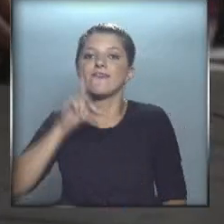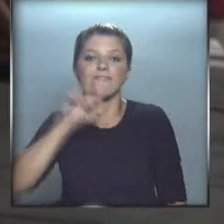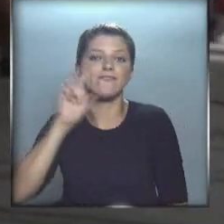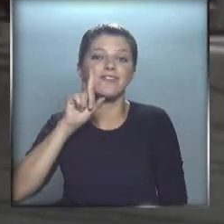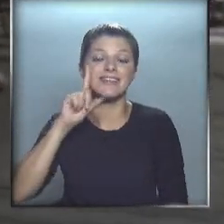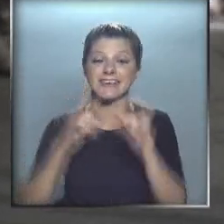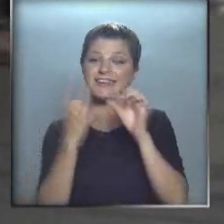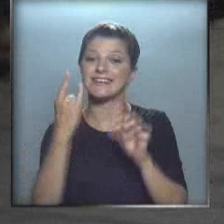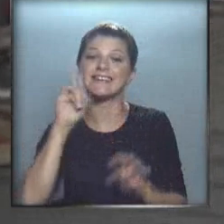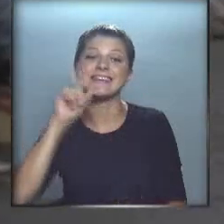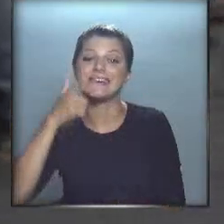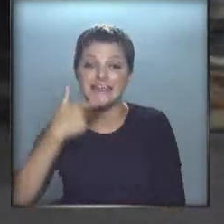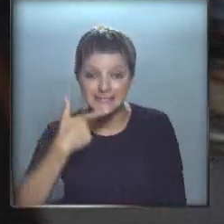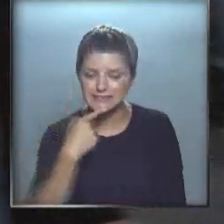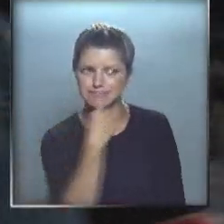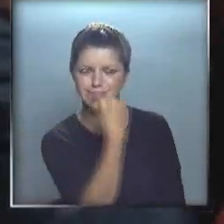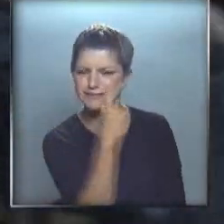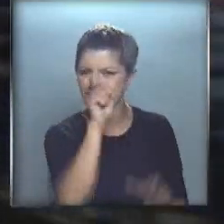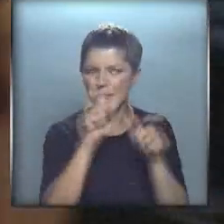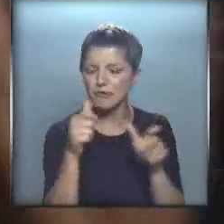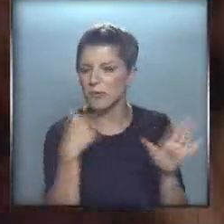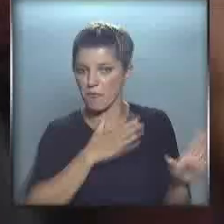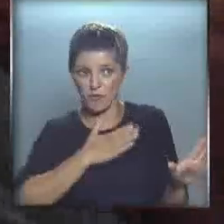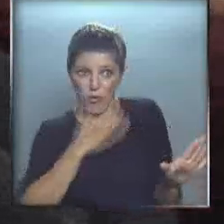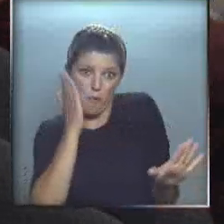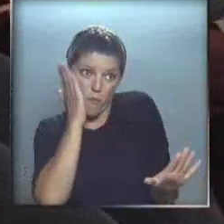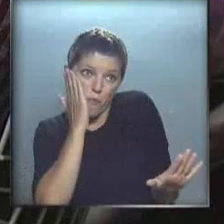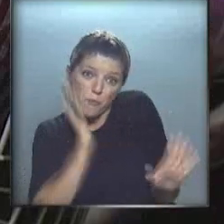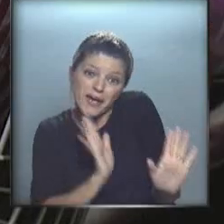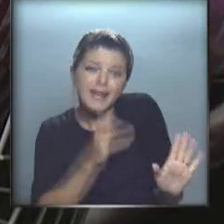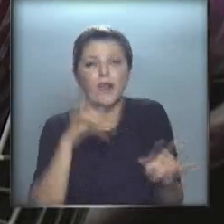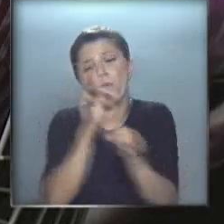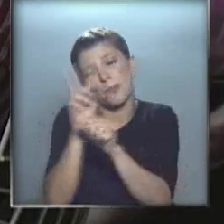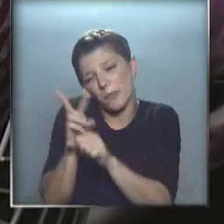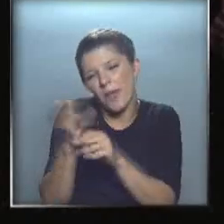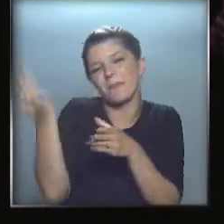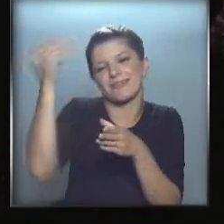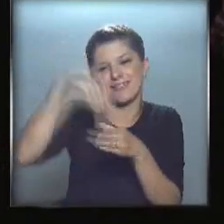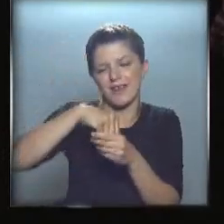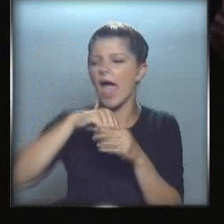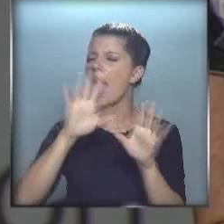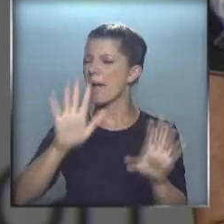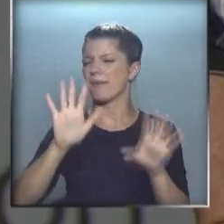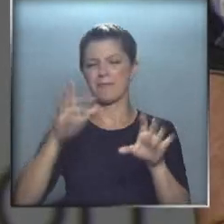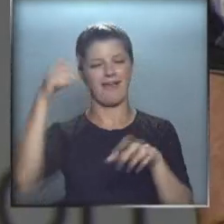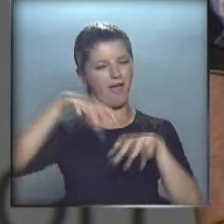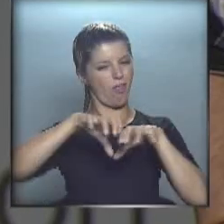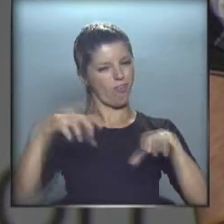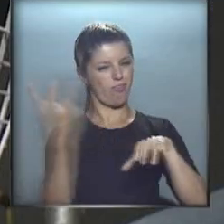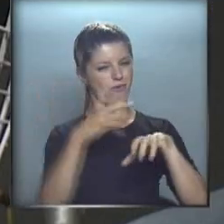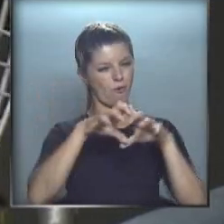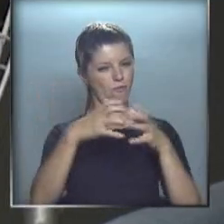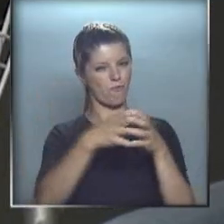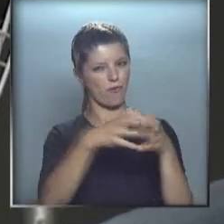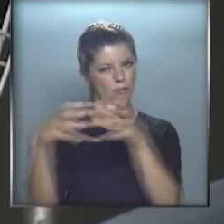chicos. Pero en verdad no, todos nosotros que somos las buenas, los defendemos y los integramos. Ah, porque hay dos bandos. Creo que hay que estar muy atentos